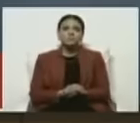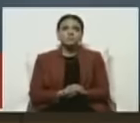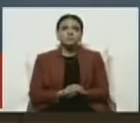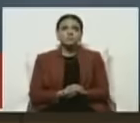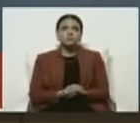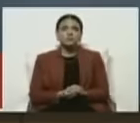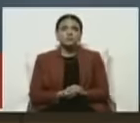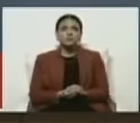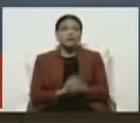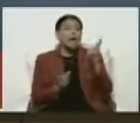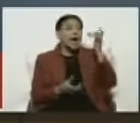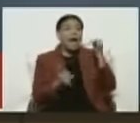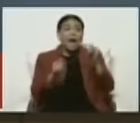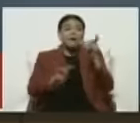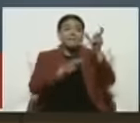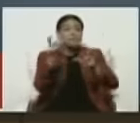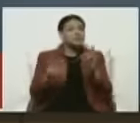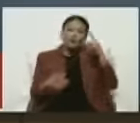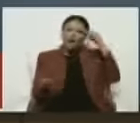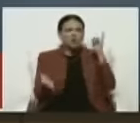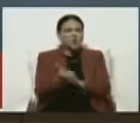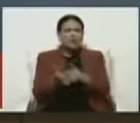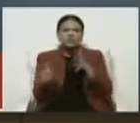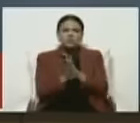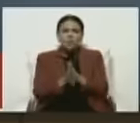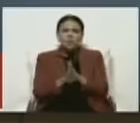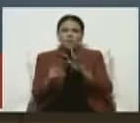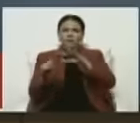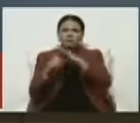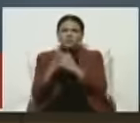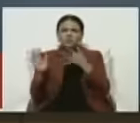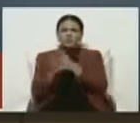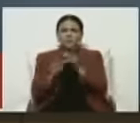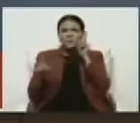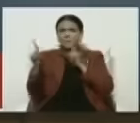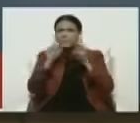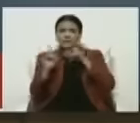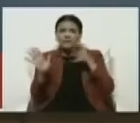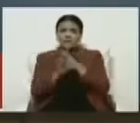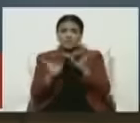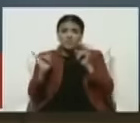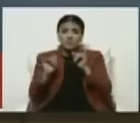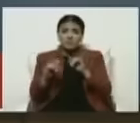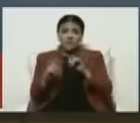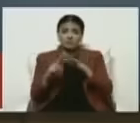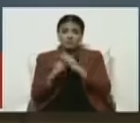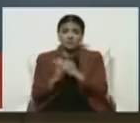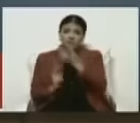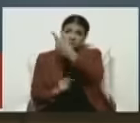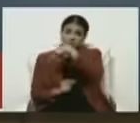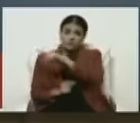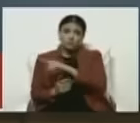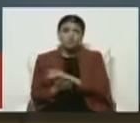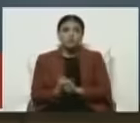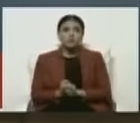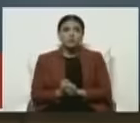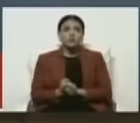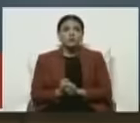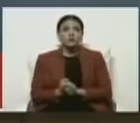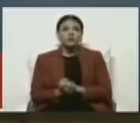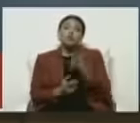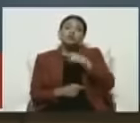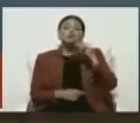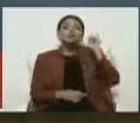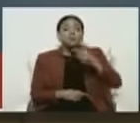para los que no creen, porque hay gente que dice que no, que eso es mentira, como pasó con el llamado el Aizami, tuvimos que